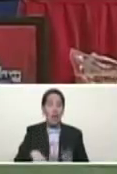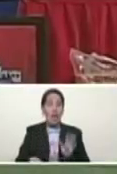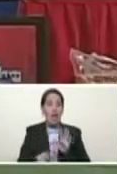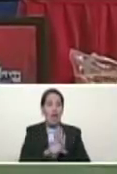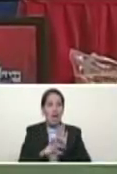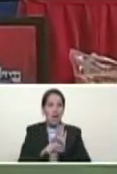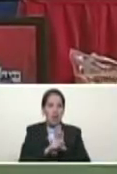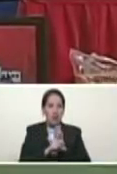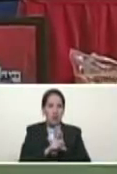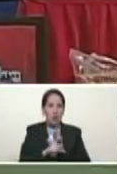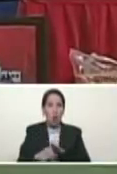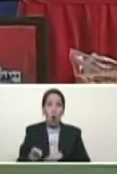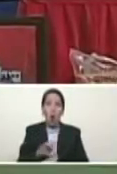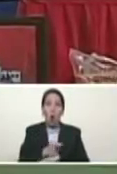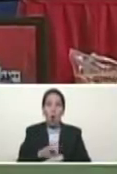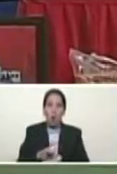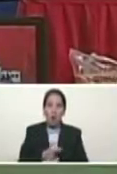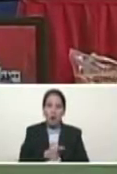gobernador legítimo,